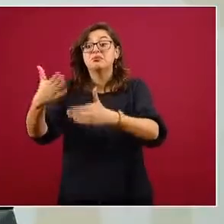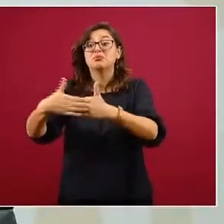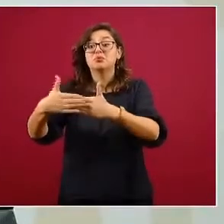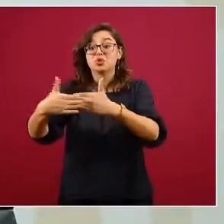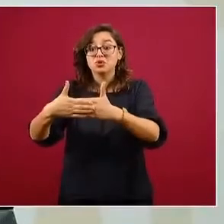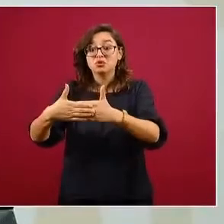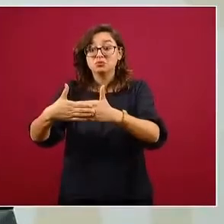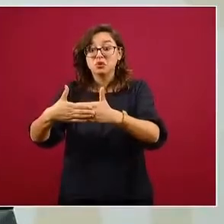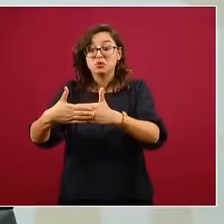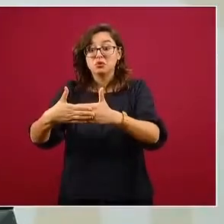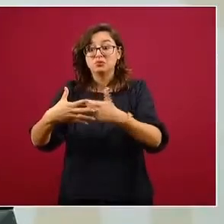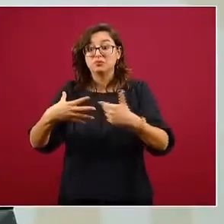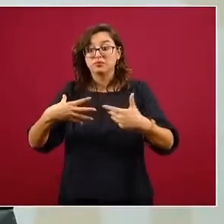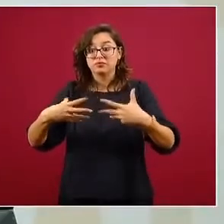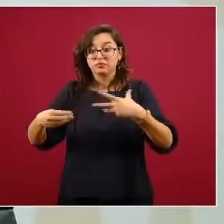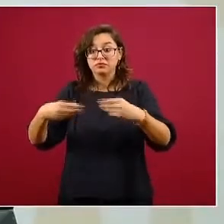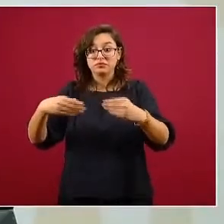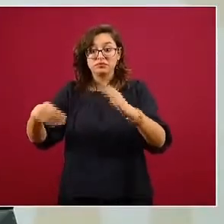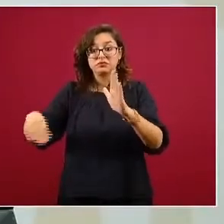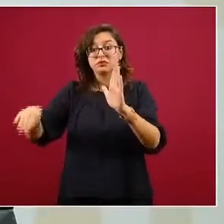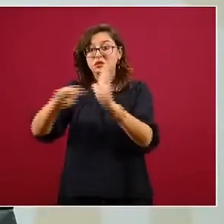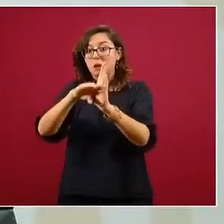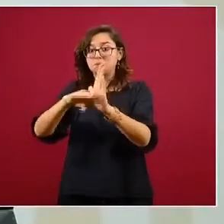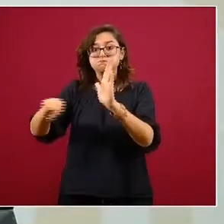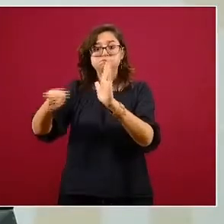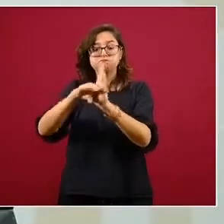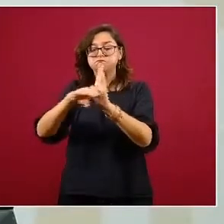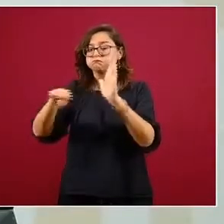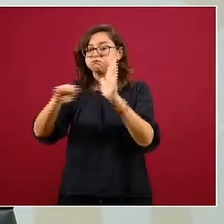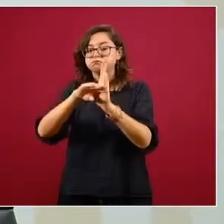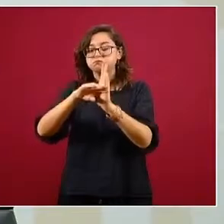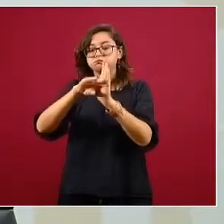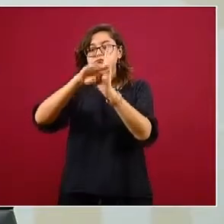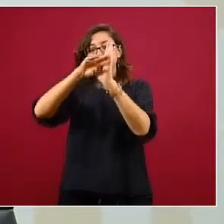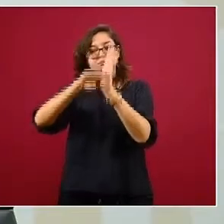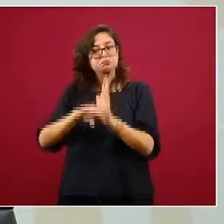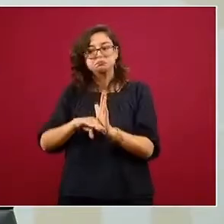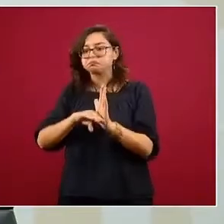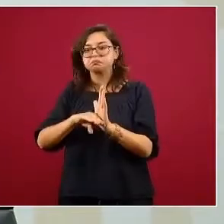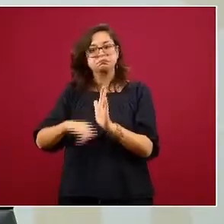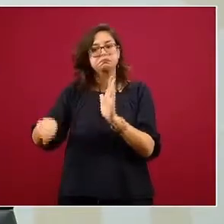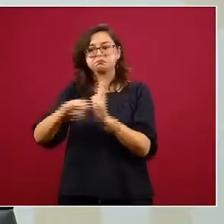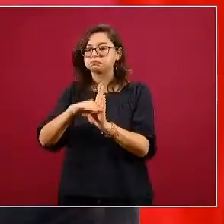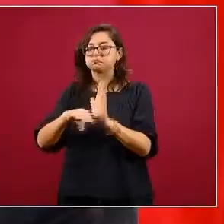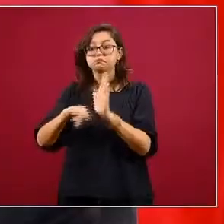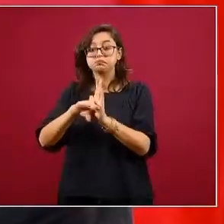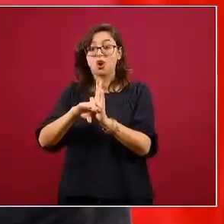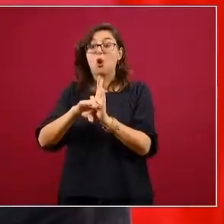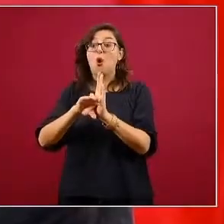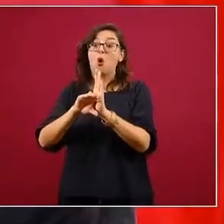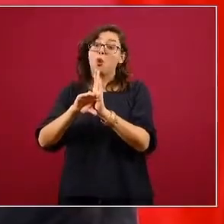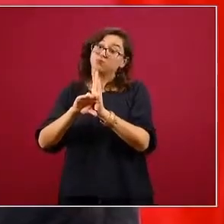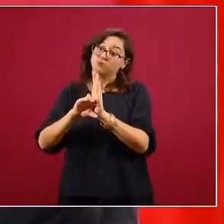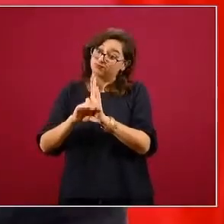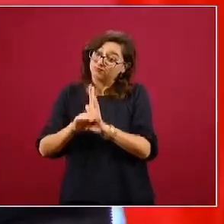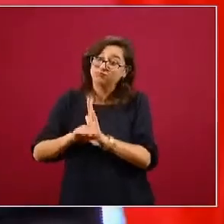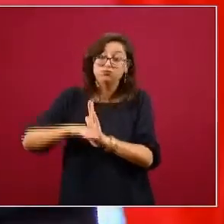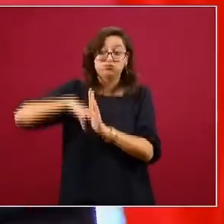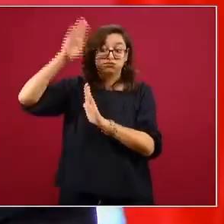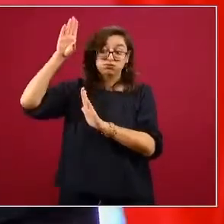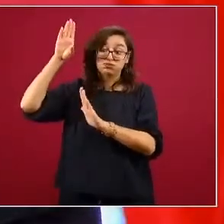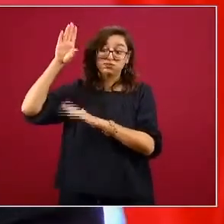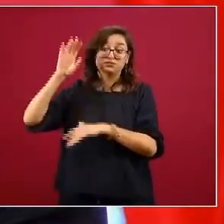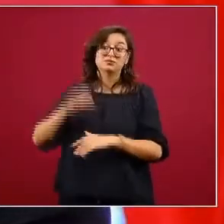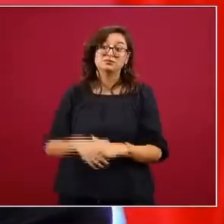se estanca la reducción de la epidemia o incluso repunta, rebrota, a